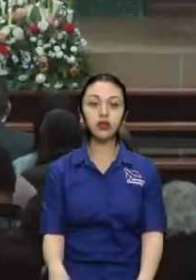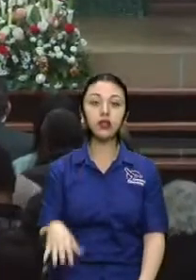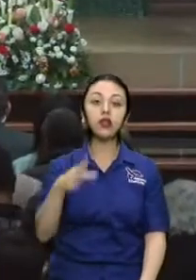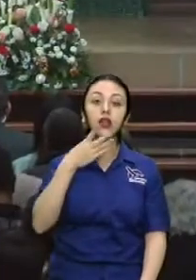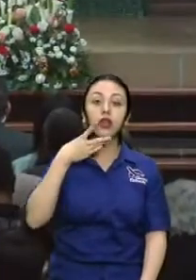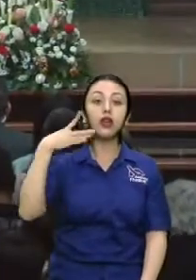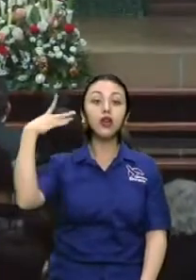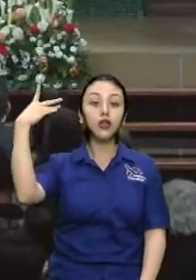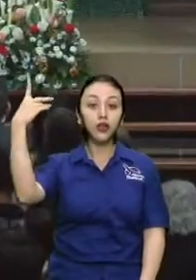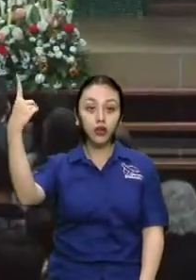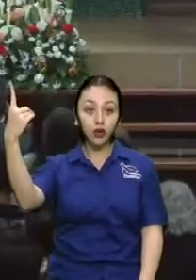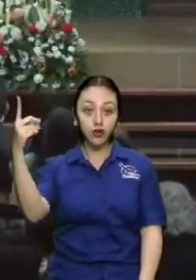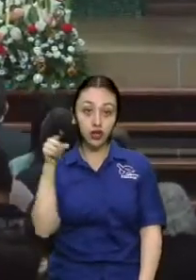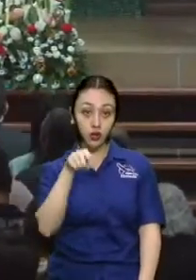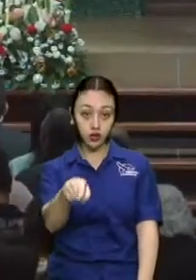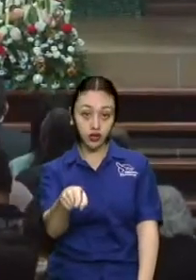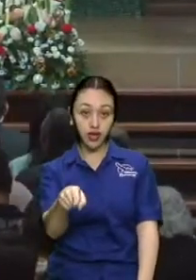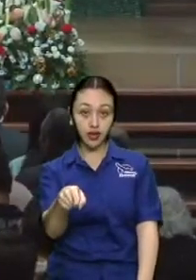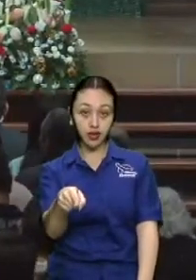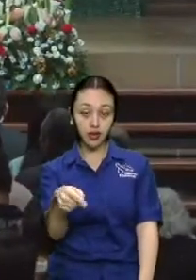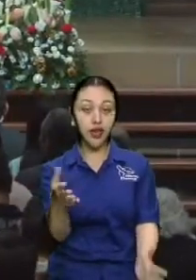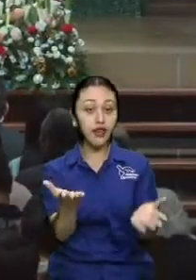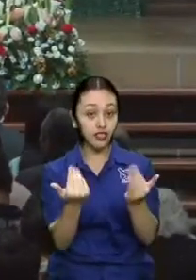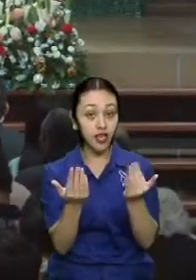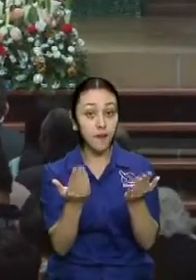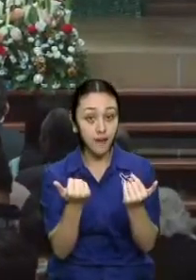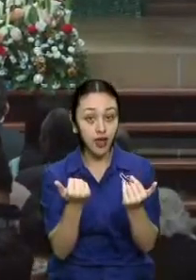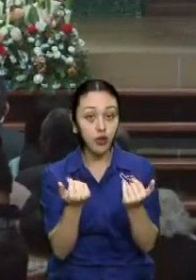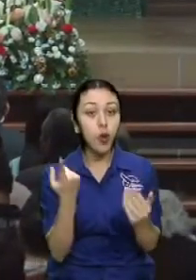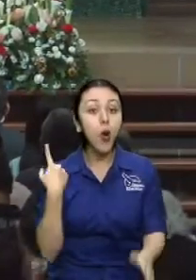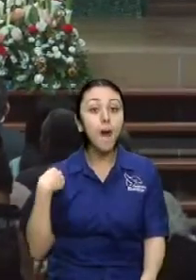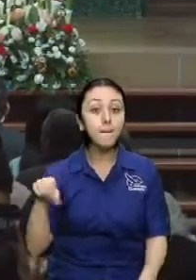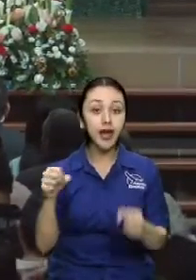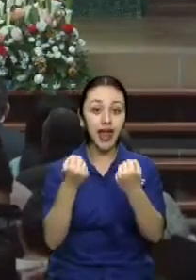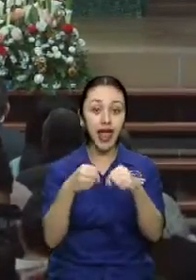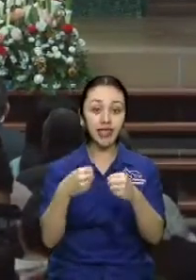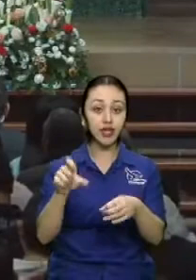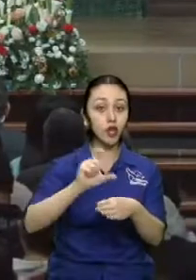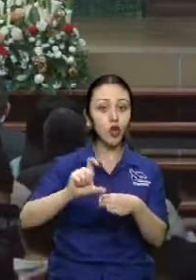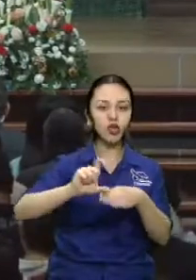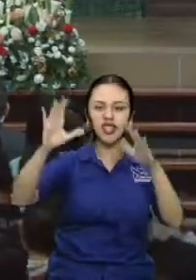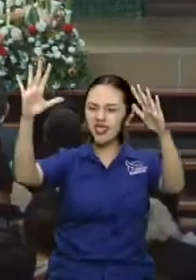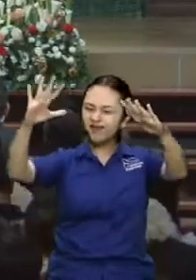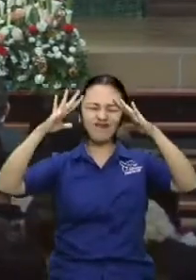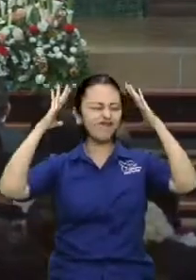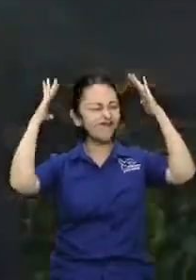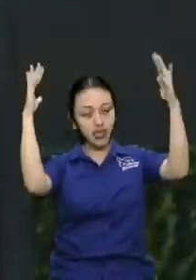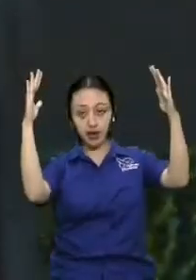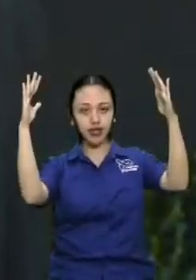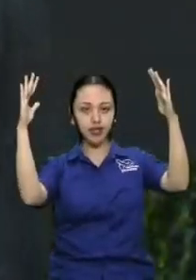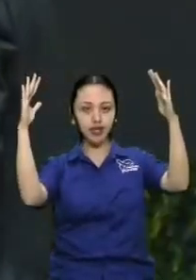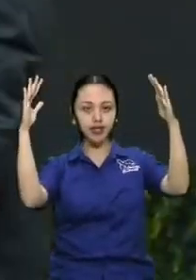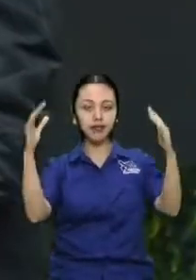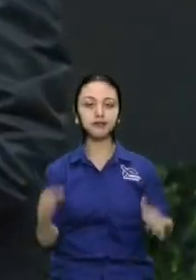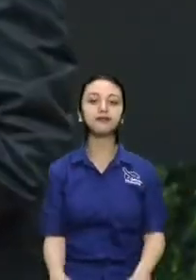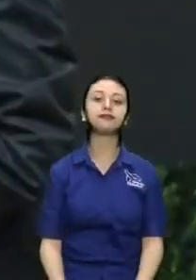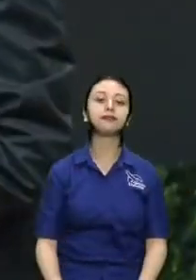Dios lo ha llamado a usted para que haga grandes cosas. Ahora bien,